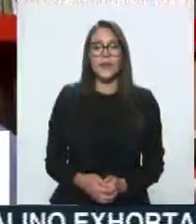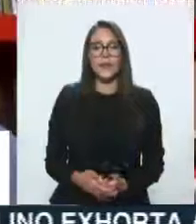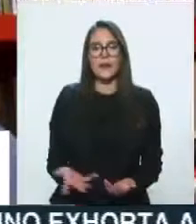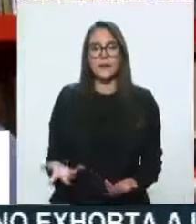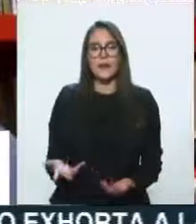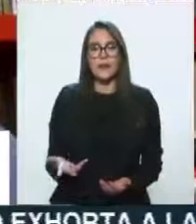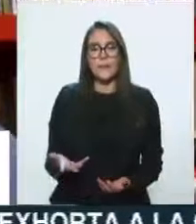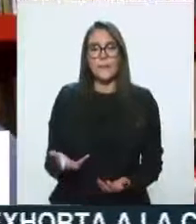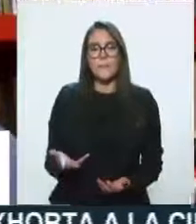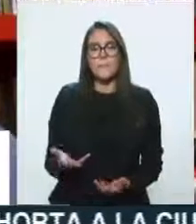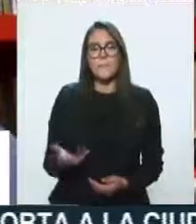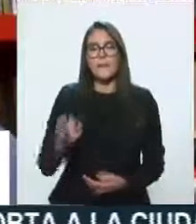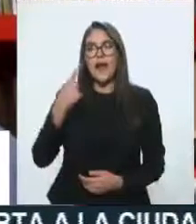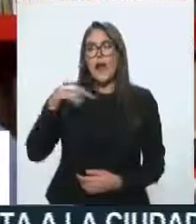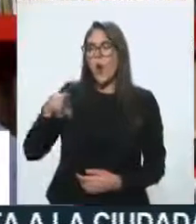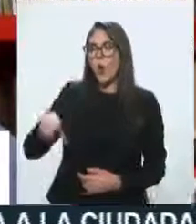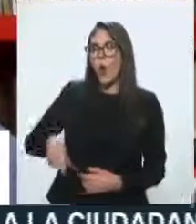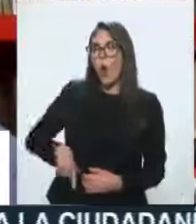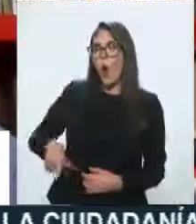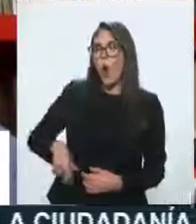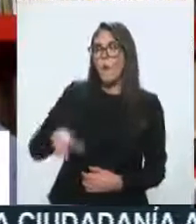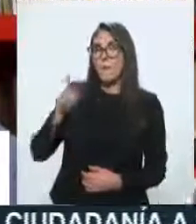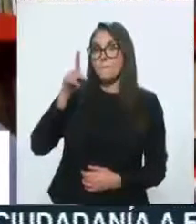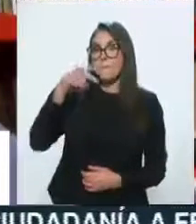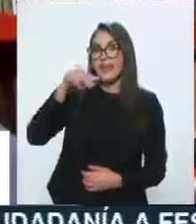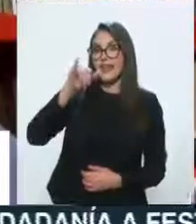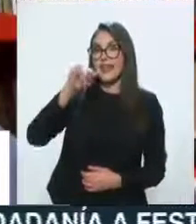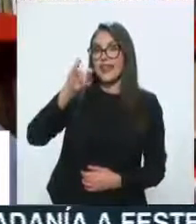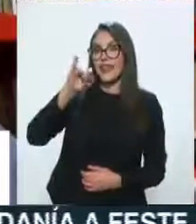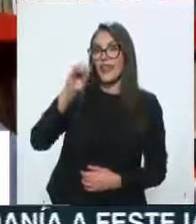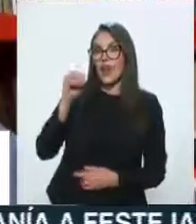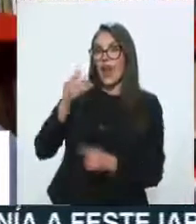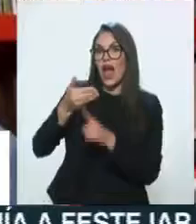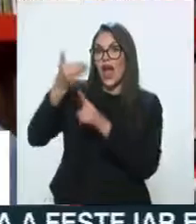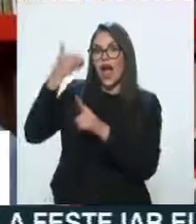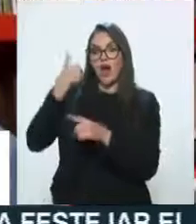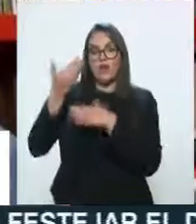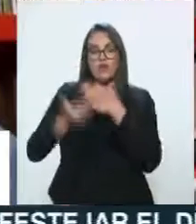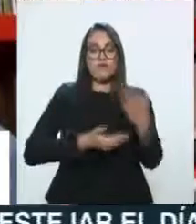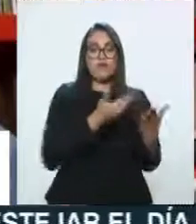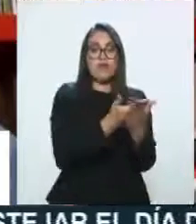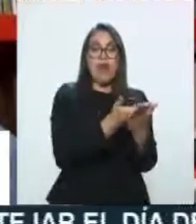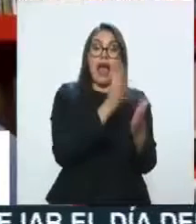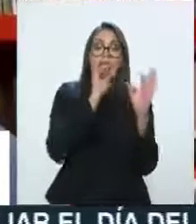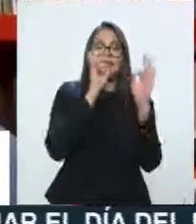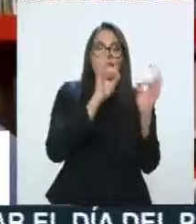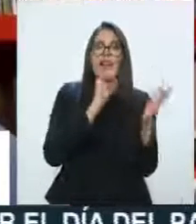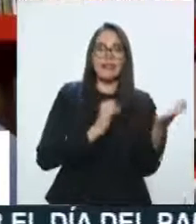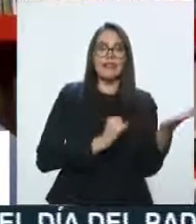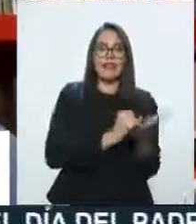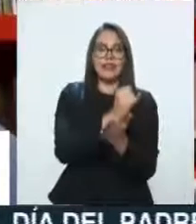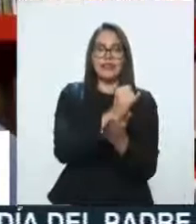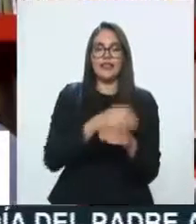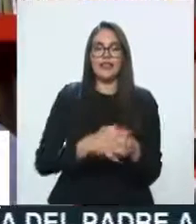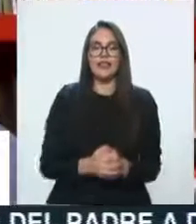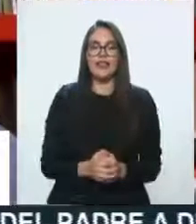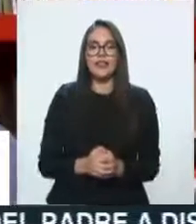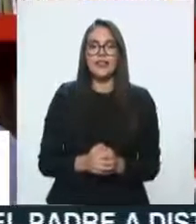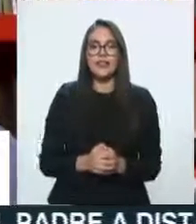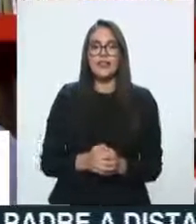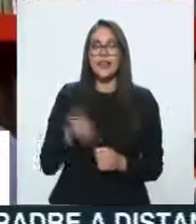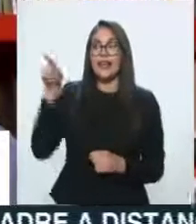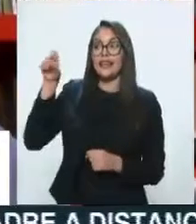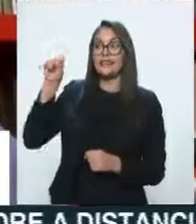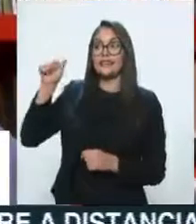hubo al final del gobierno de Peña Nieto, que no se pudo realizar afortunadamente, que era hacer del SAT, de